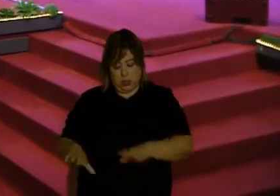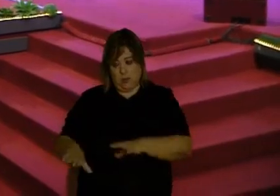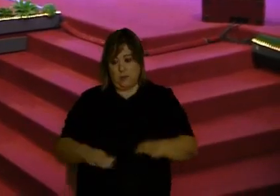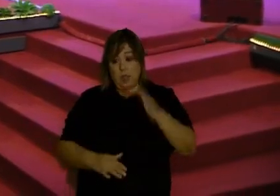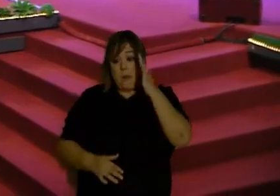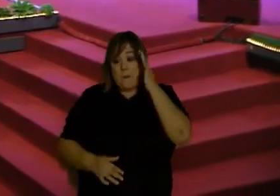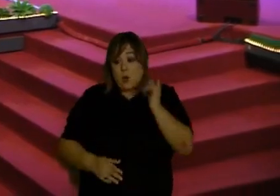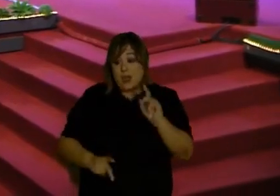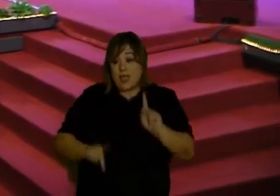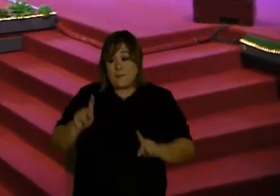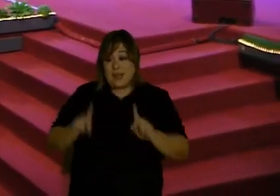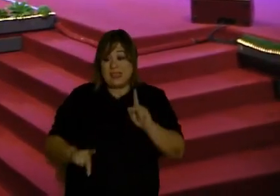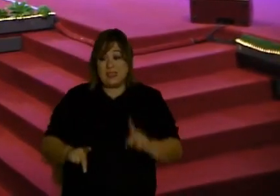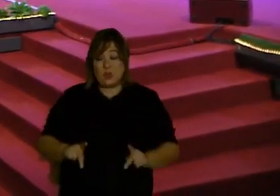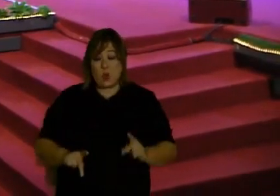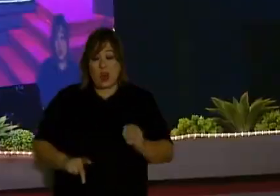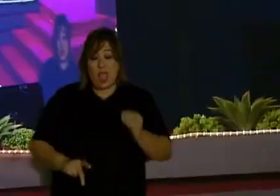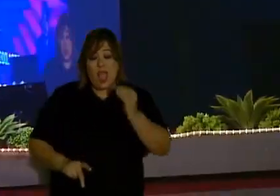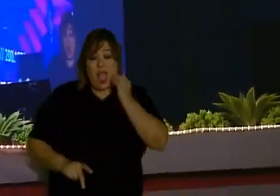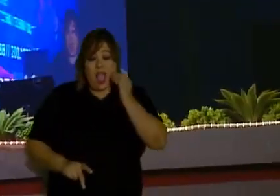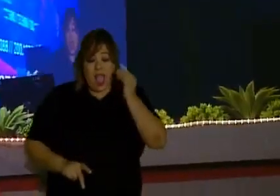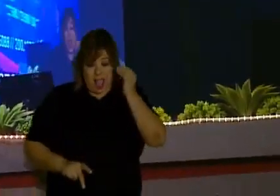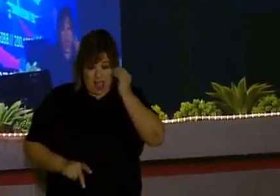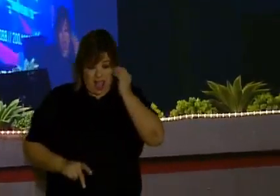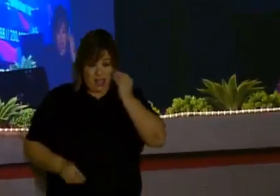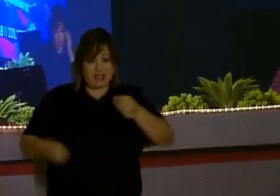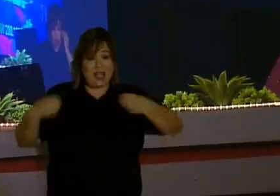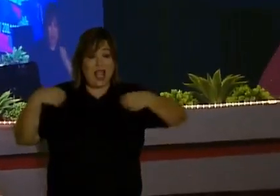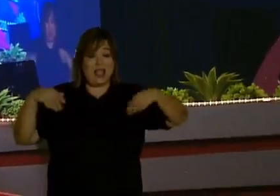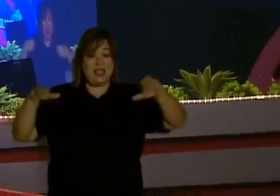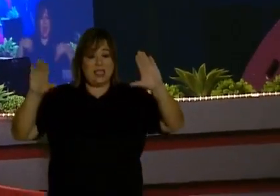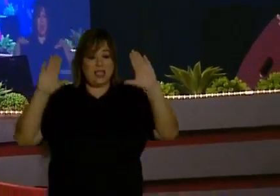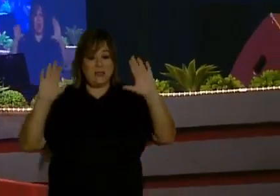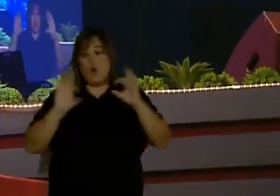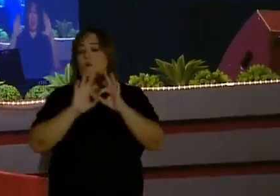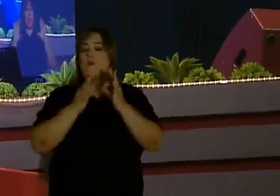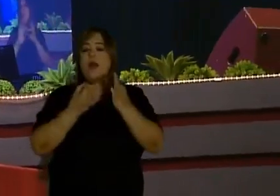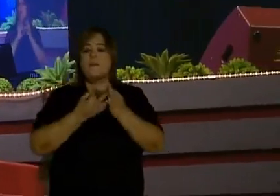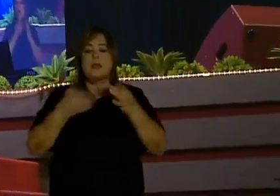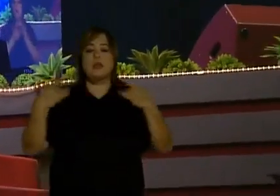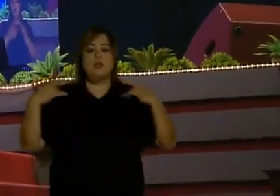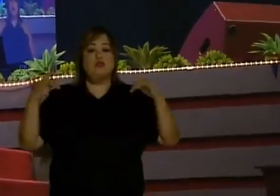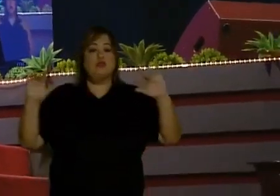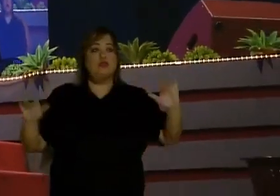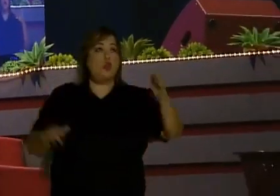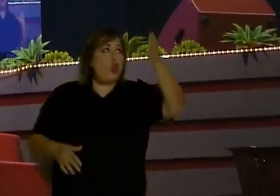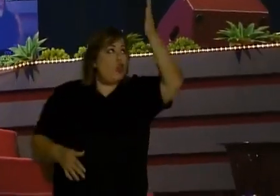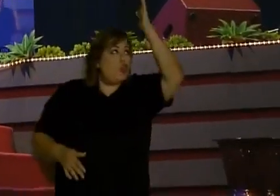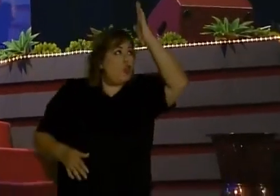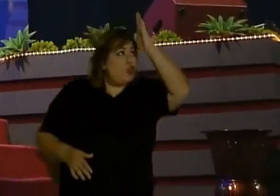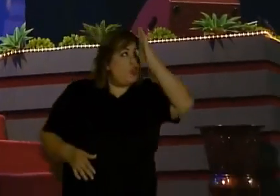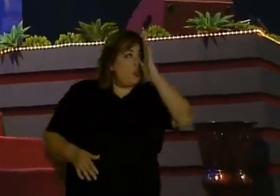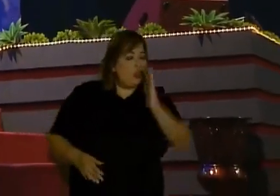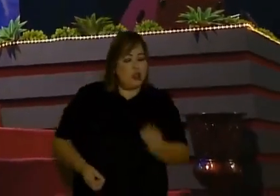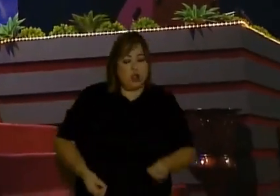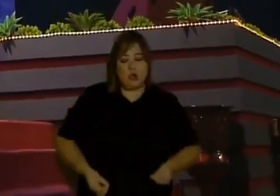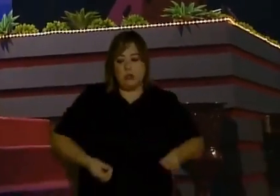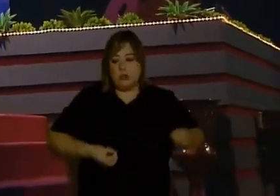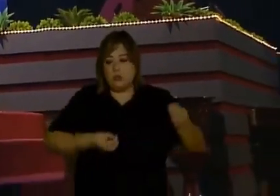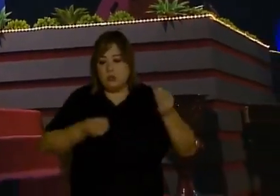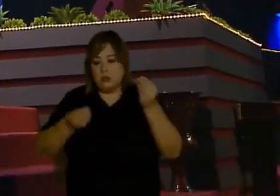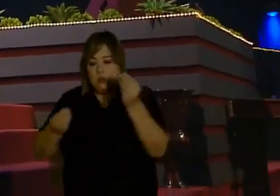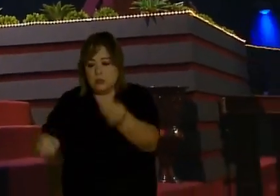casa, familia, hermano, lo que sea, aquí mismo será devuelto 100 veces. Y hay gente que todavía no lo ha entendido.